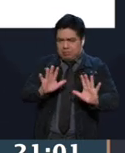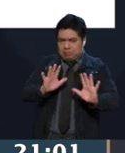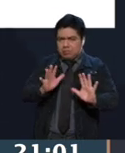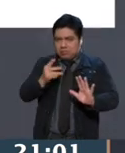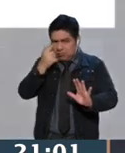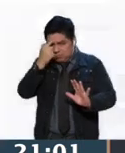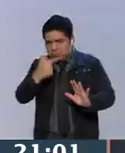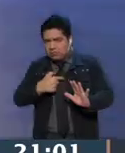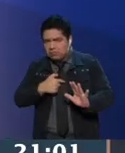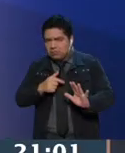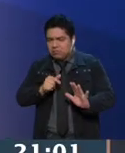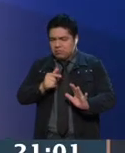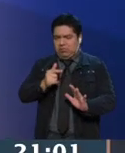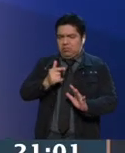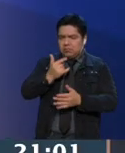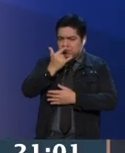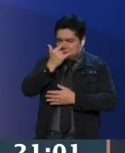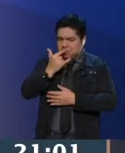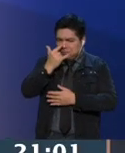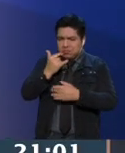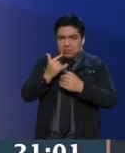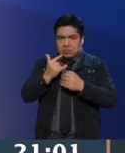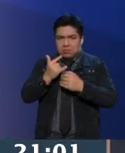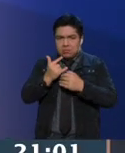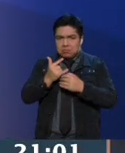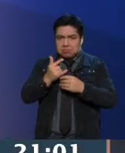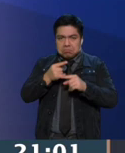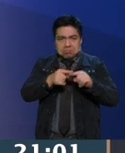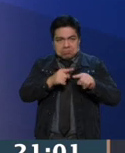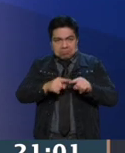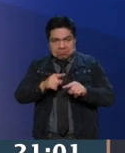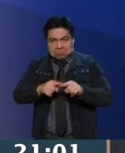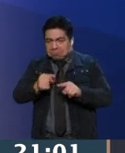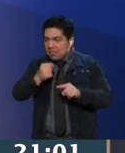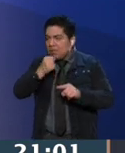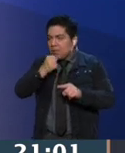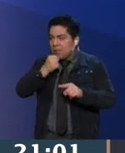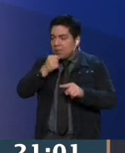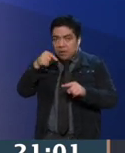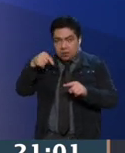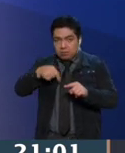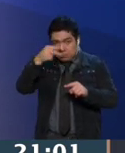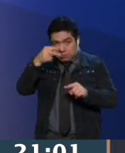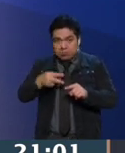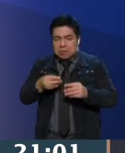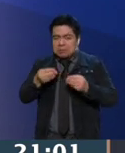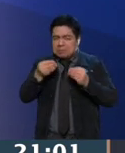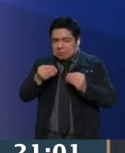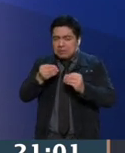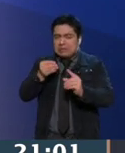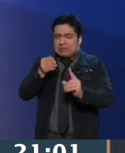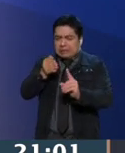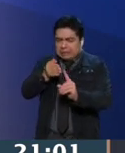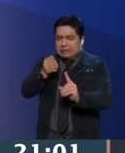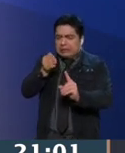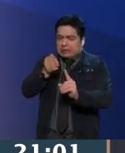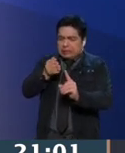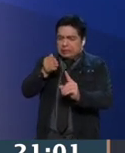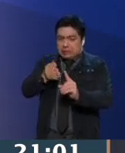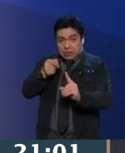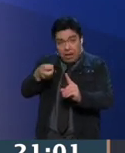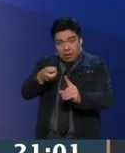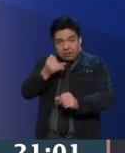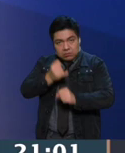hace también bastante ruido que varios medios en este país le han hecho mucho revuelo a esta